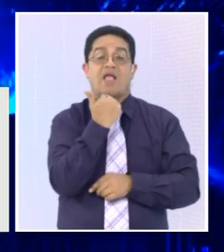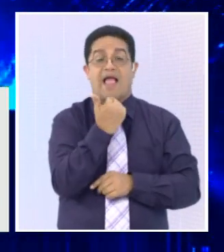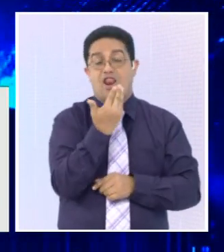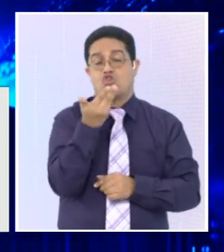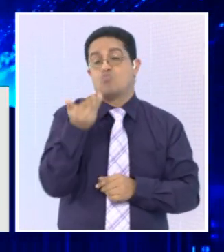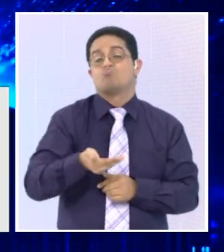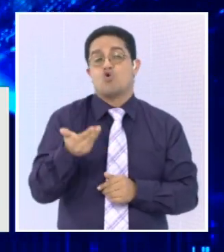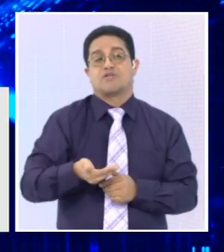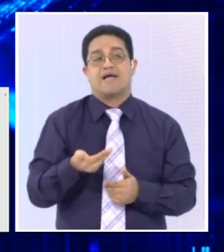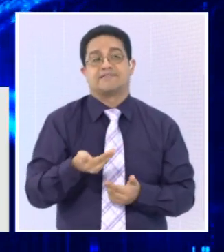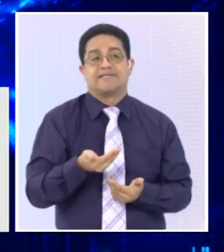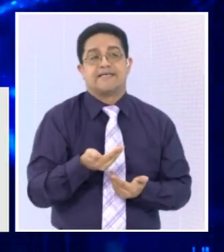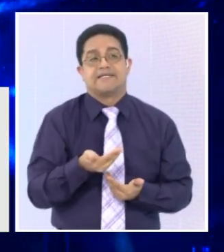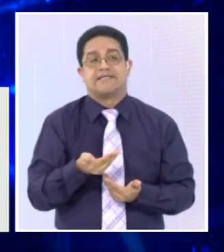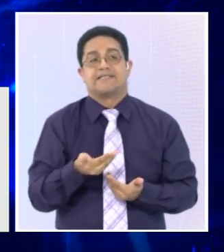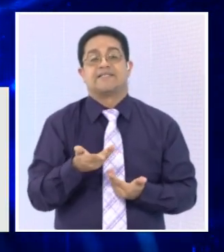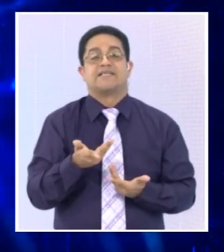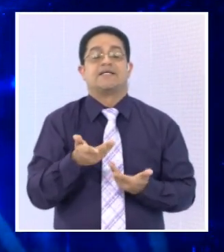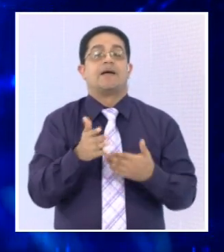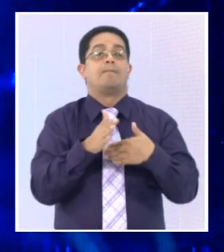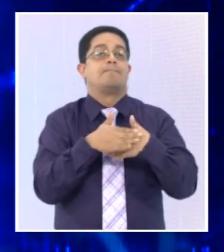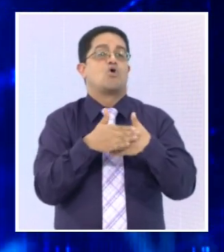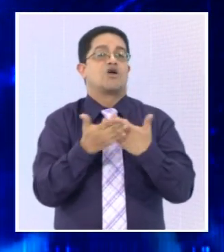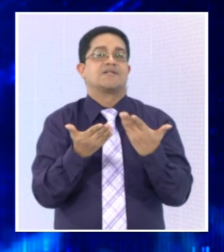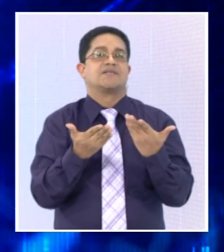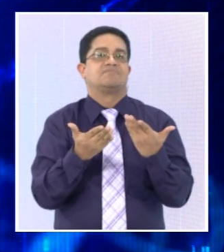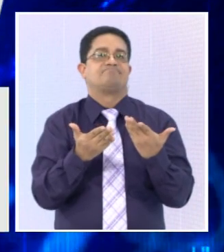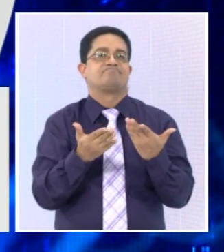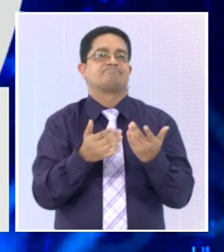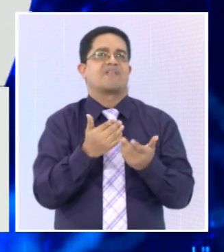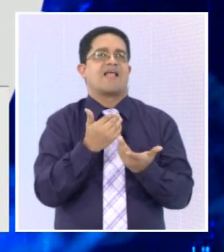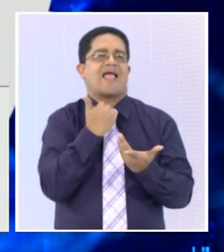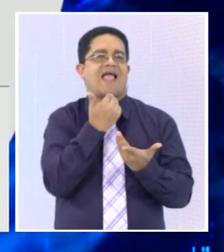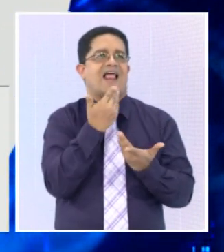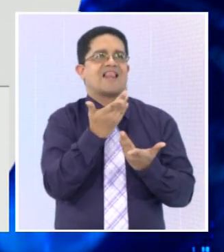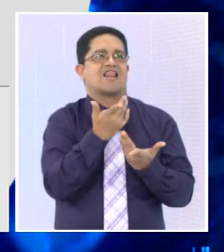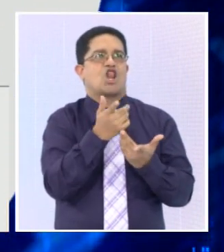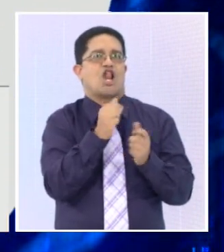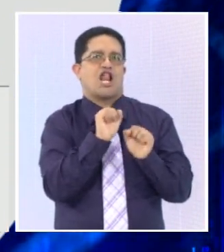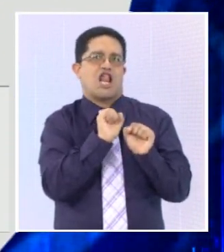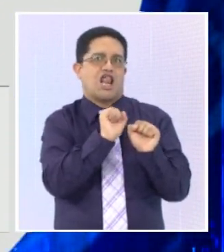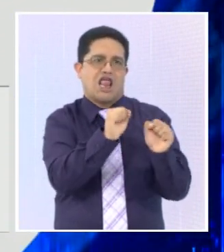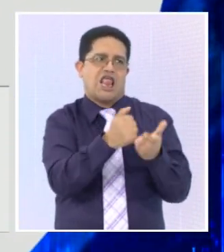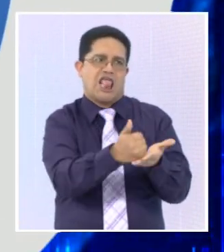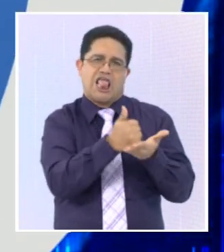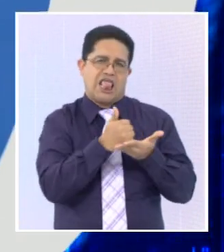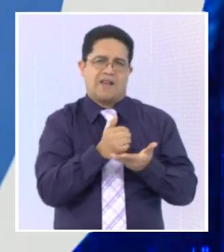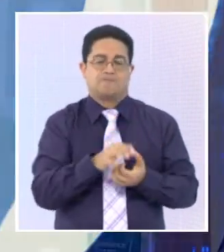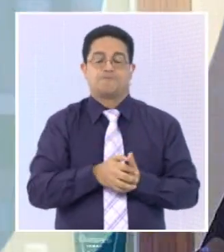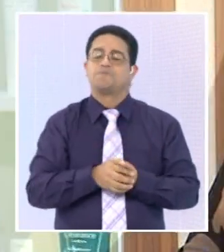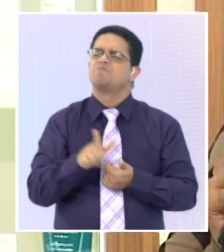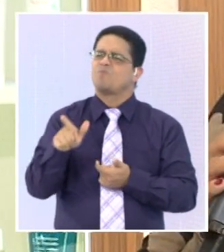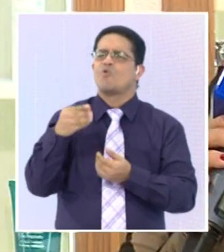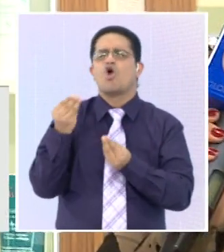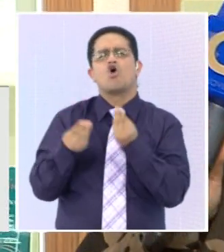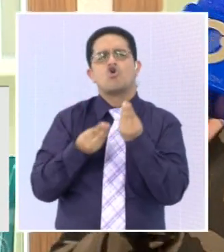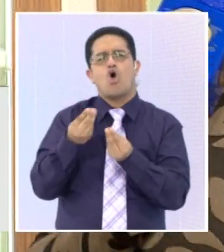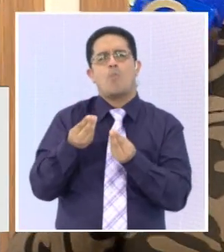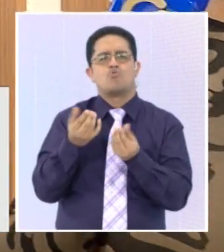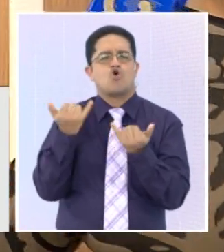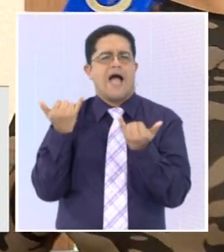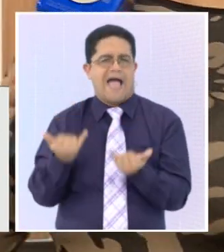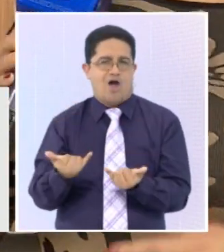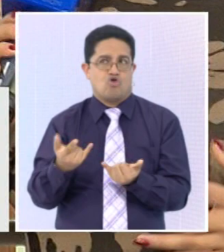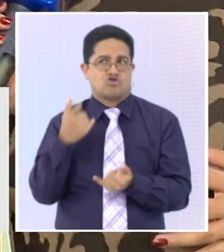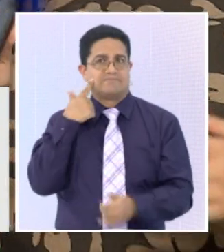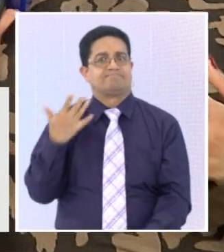importante que se deja de lado porque a veces no es una medida medicamentosa o terapéutica. ¿Cómo hacer en esta época en donde el